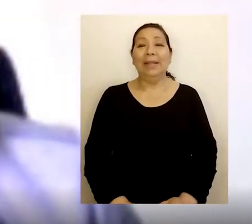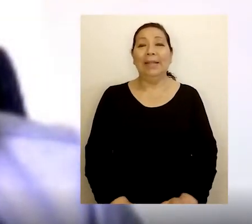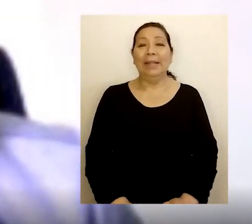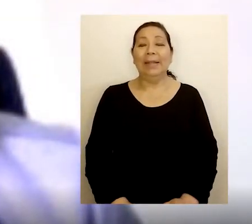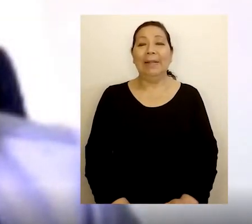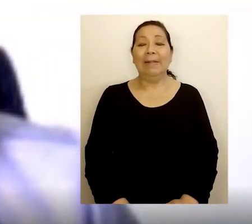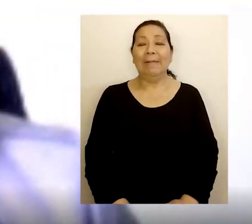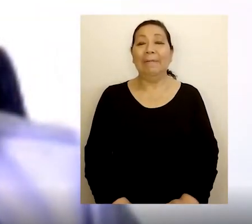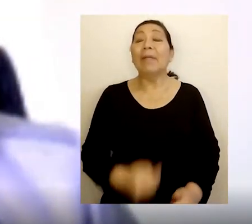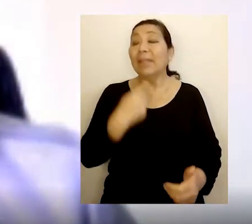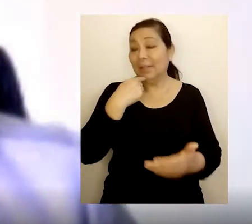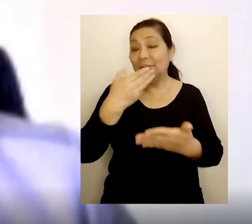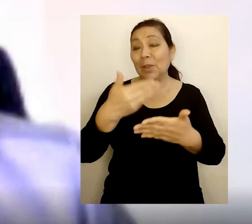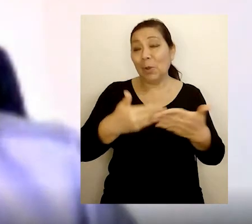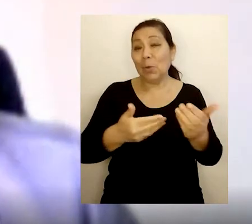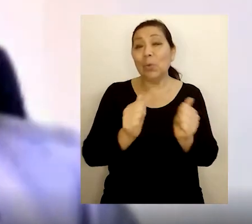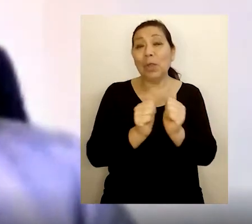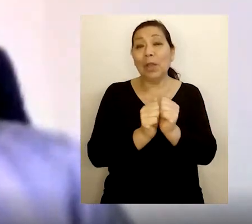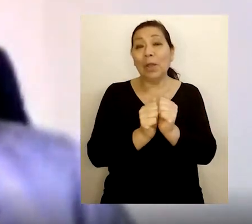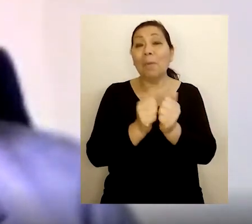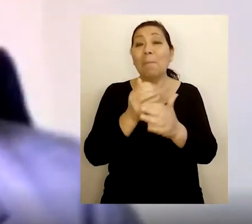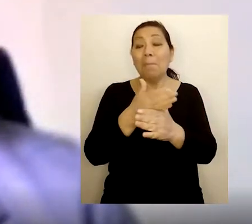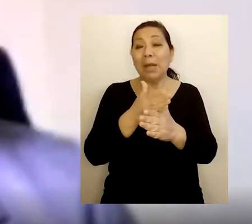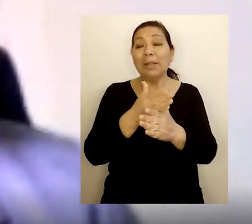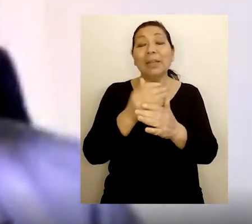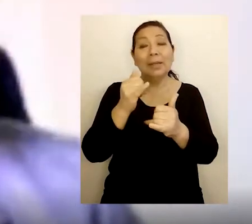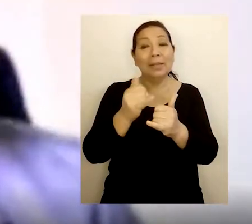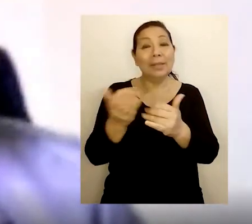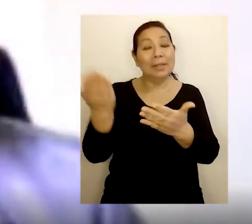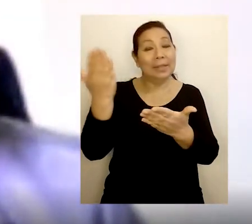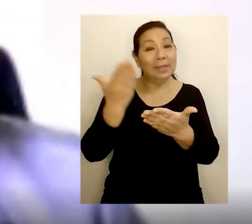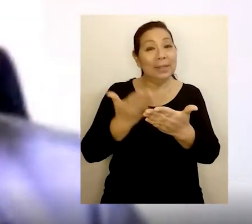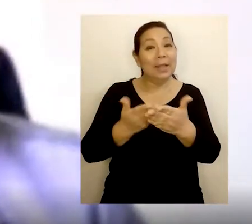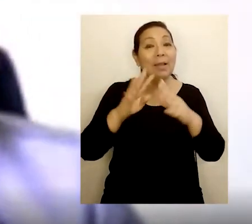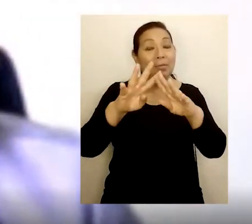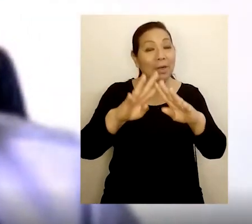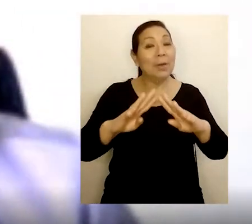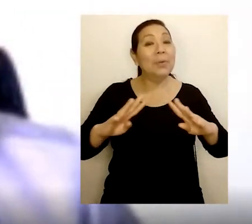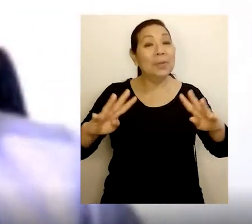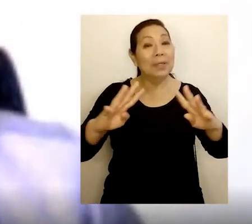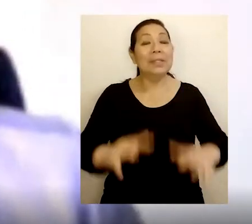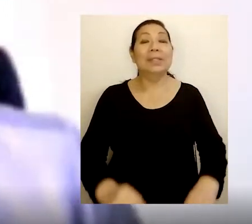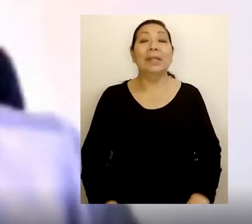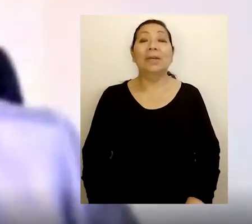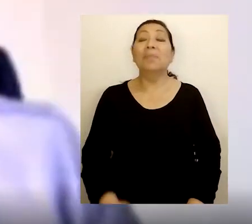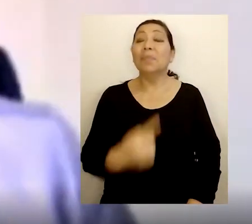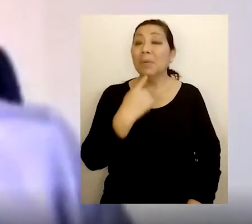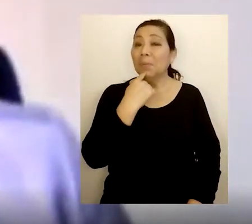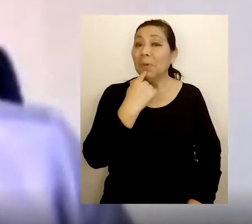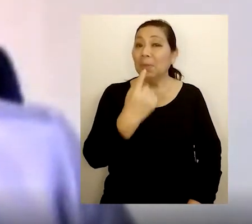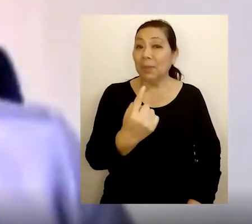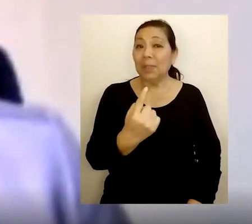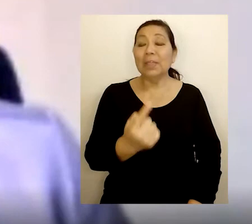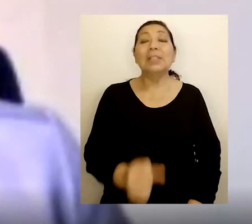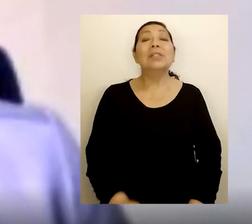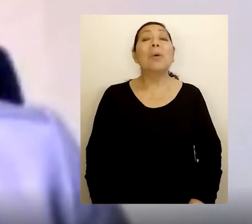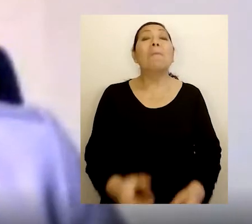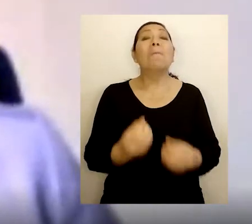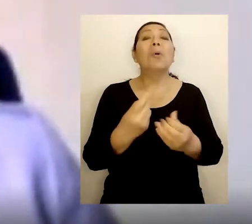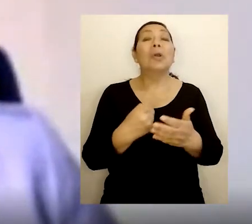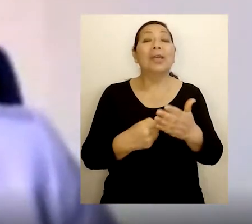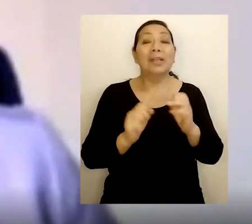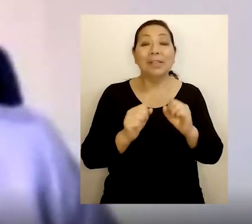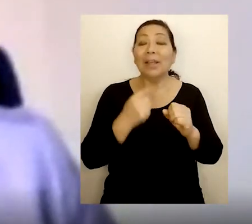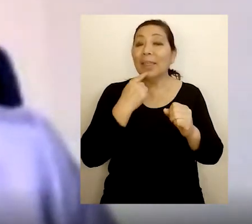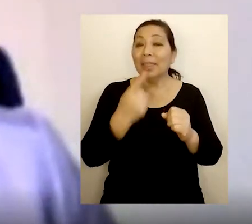de segunda instancia con las partes que concurran a la audiencia. Hemos dicho de forma clara y expresa, porque así